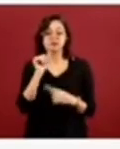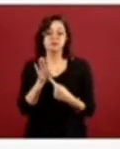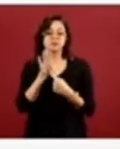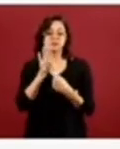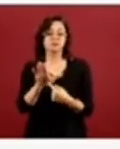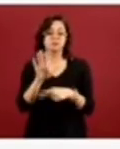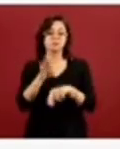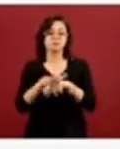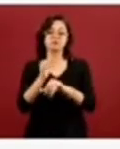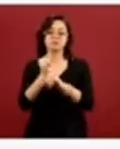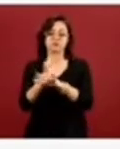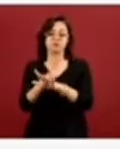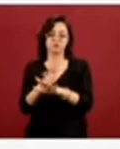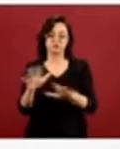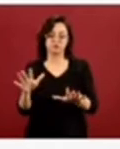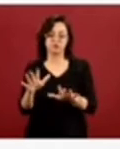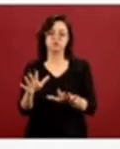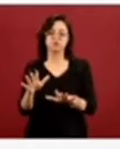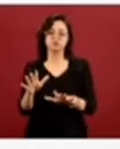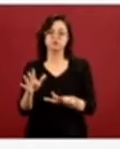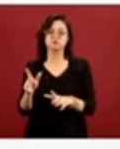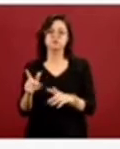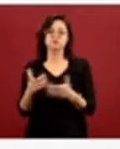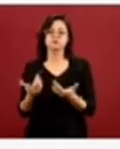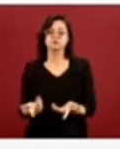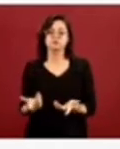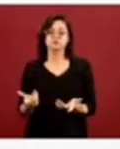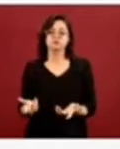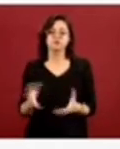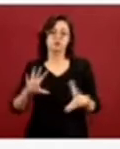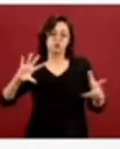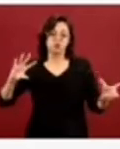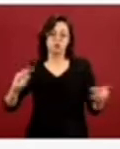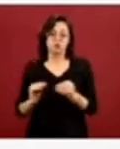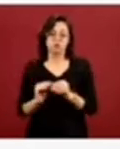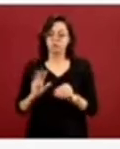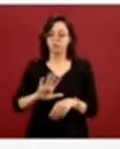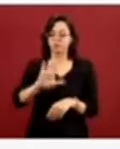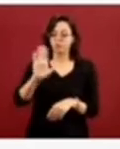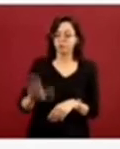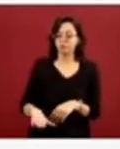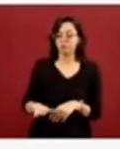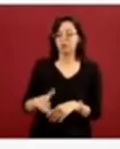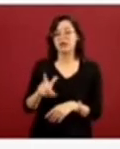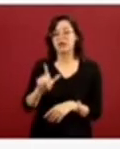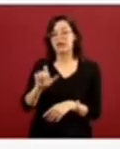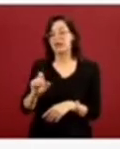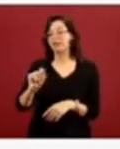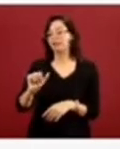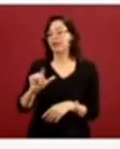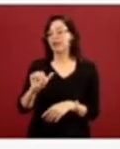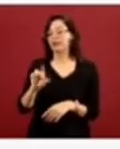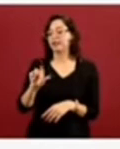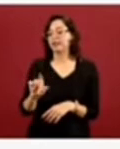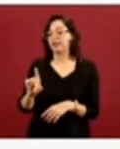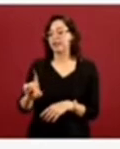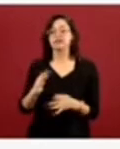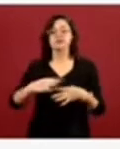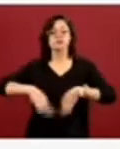ya no lo pusimos, pero vamos a agregar la tasa de letalidad. La letalidad es una medida importante porque es